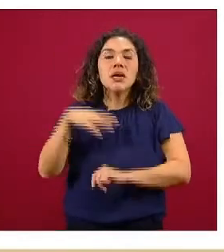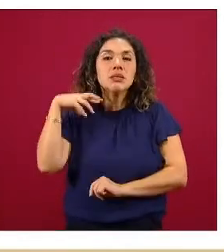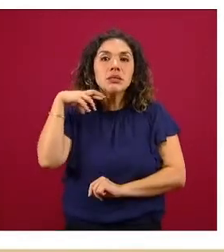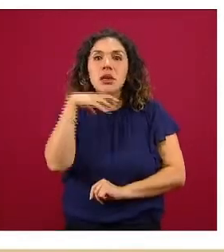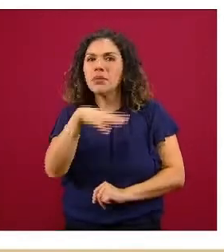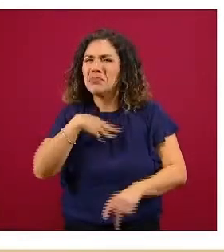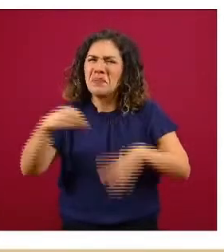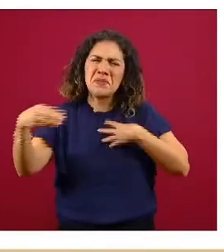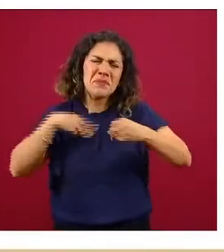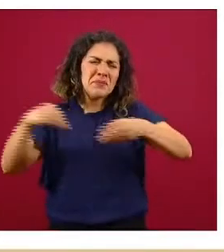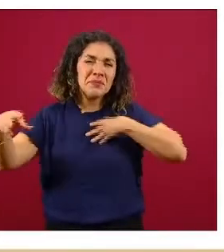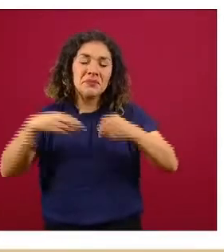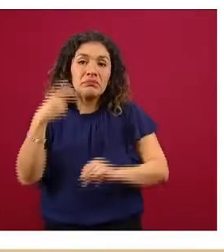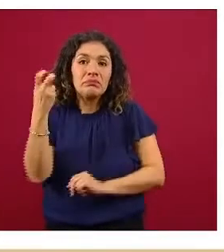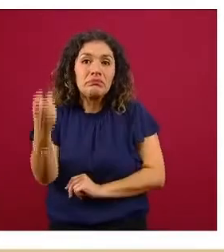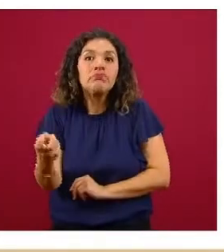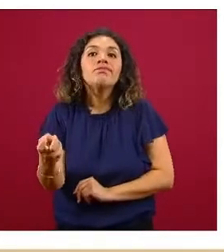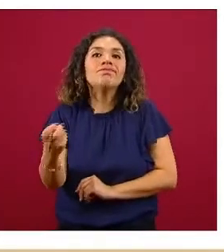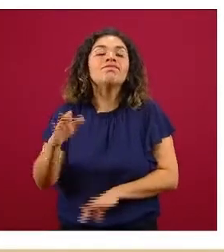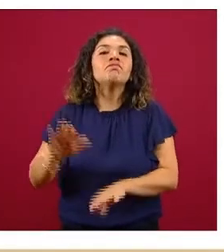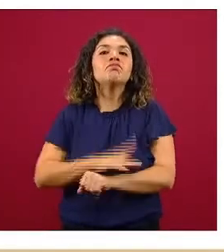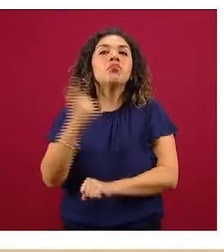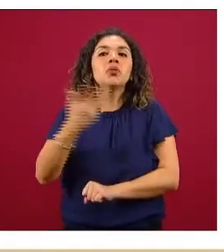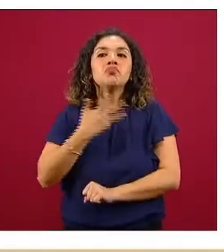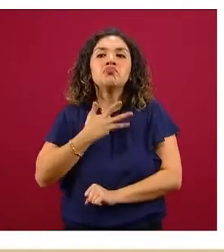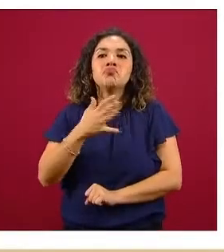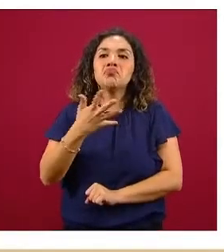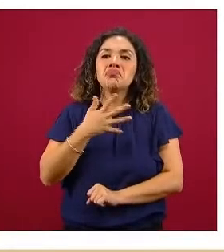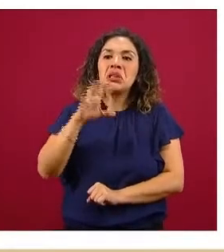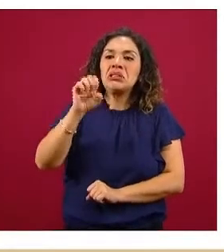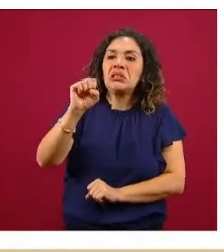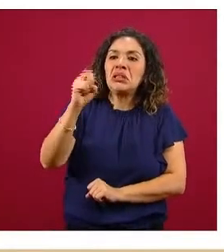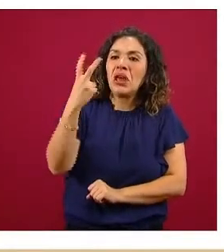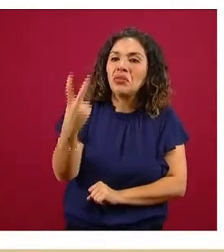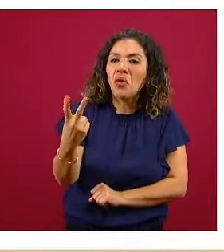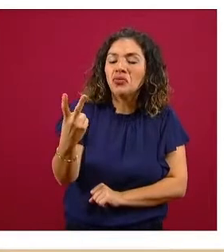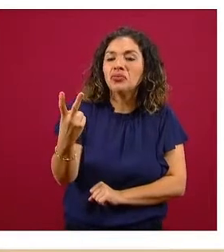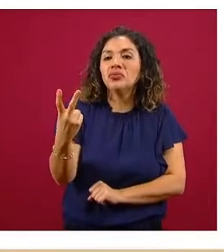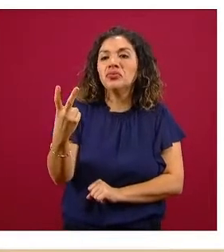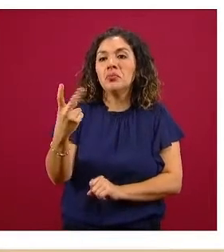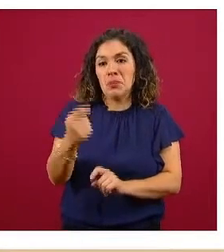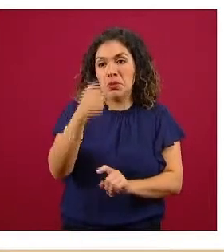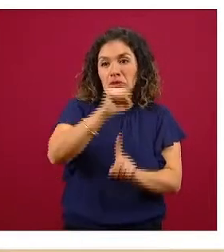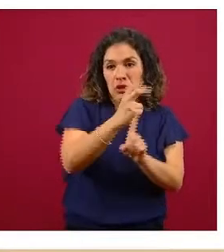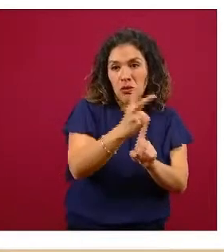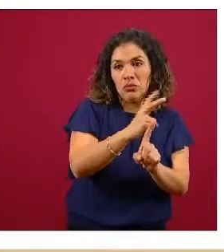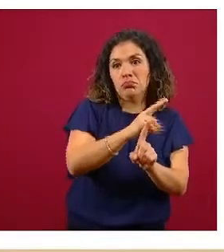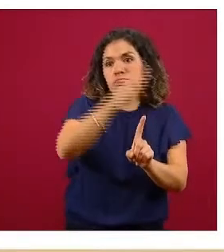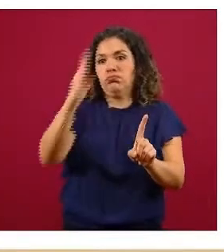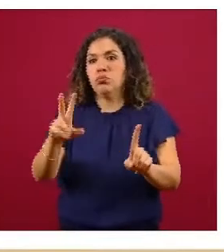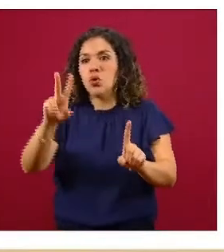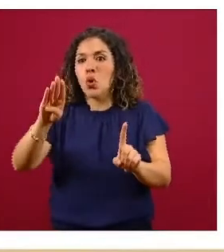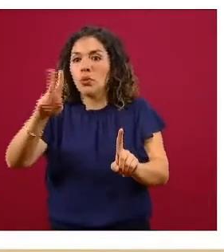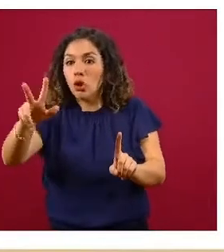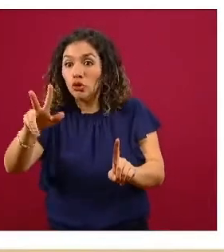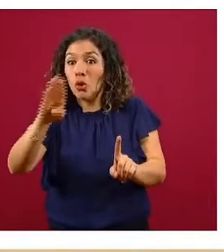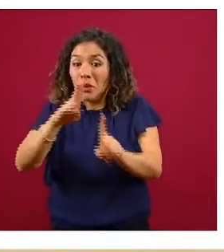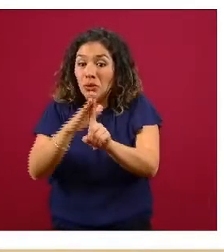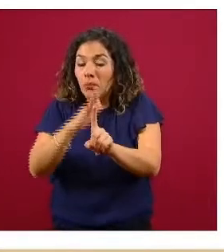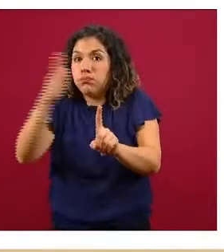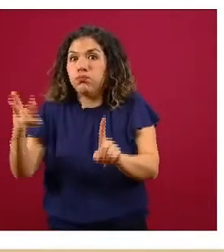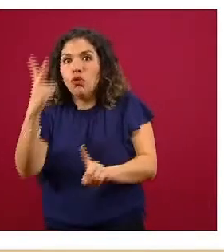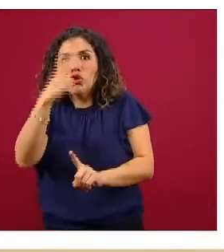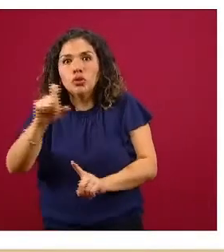crecimiento importante por de tener tasas de 62, saltó a 98 y de 98 a 222, esa es